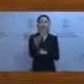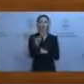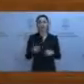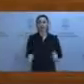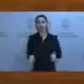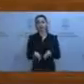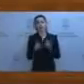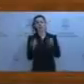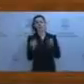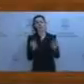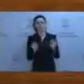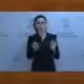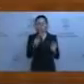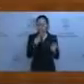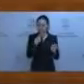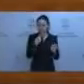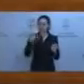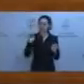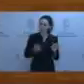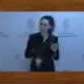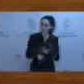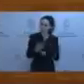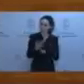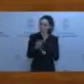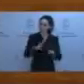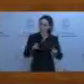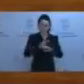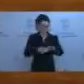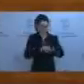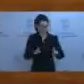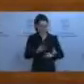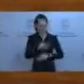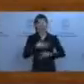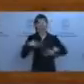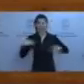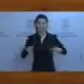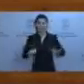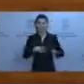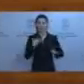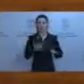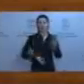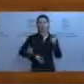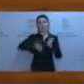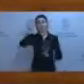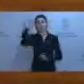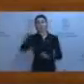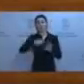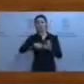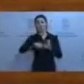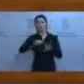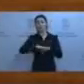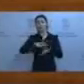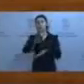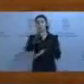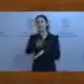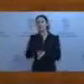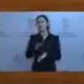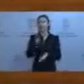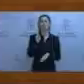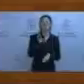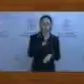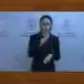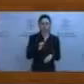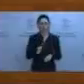ocurra, no digo que pase, pero cualquiera que quiera podría inventarse una plaza para una persona a dedo. Dime